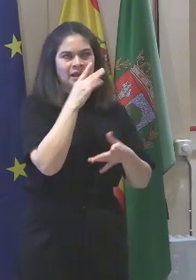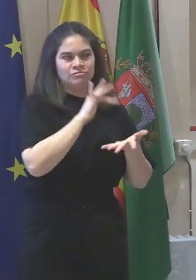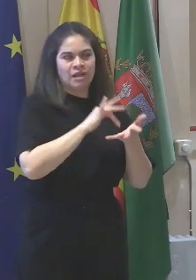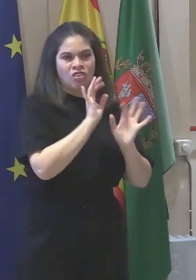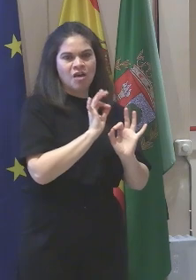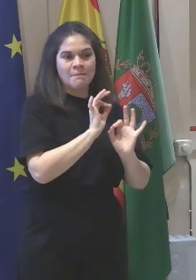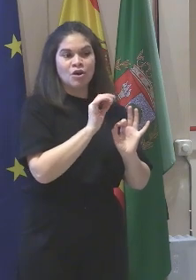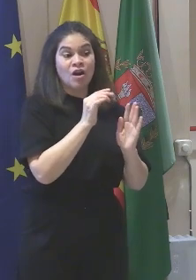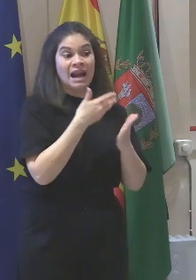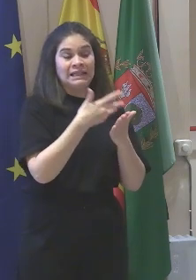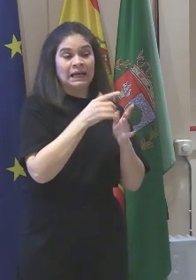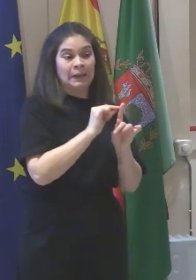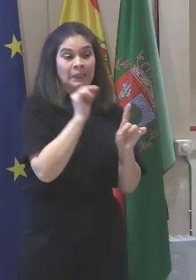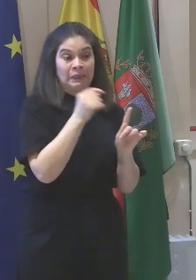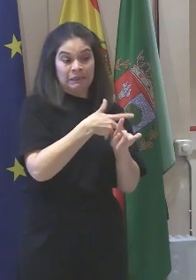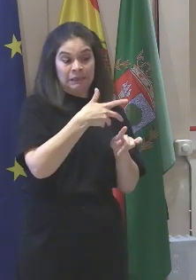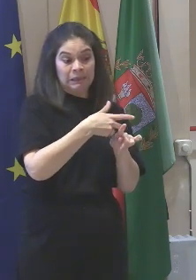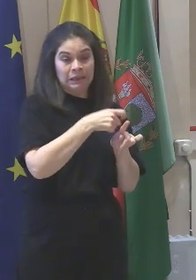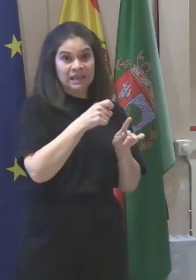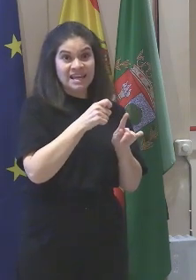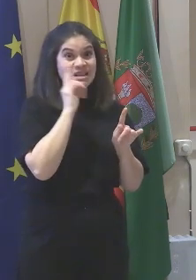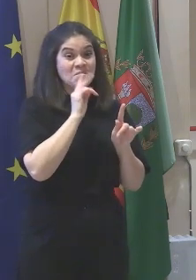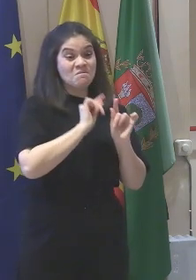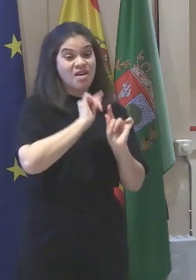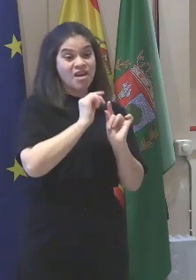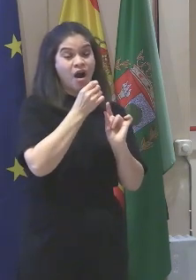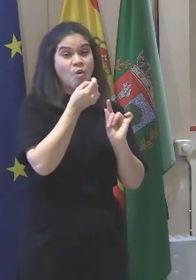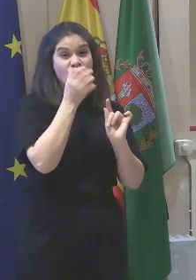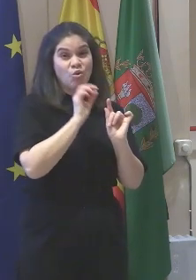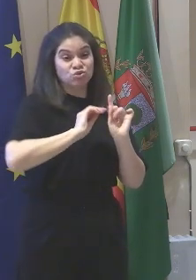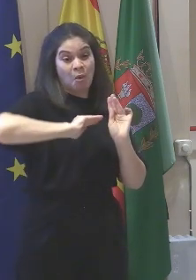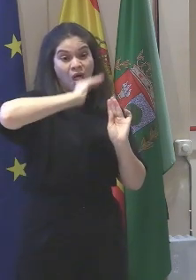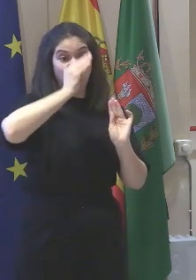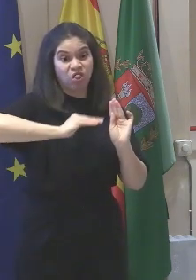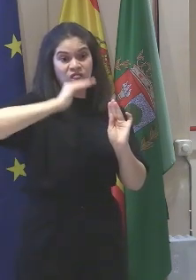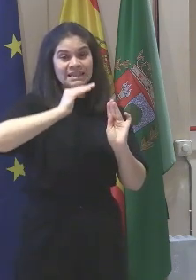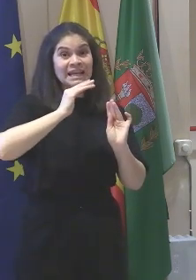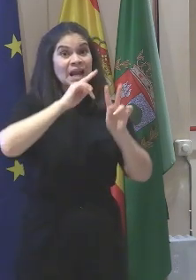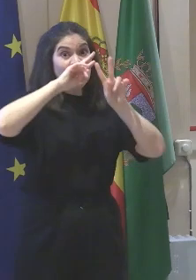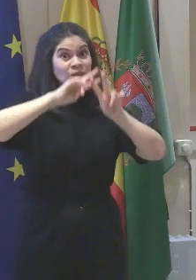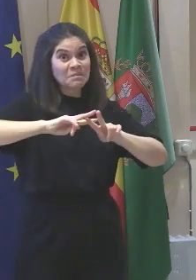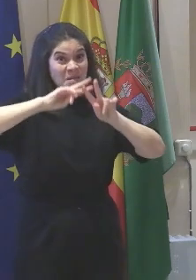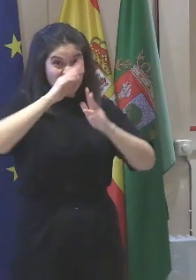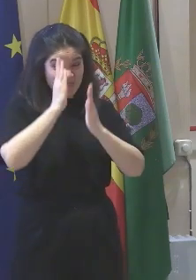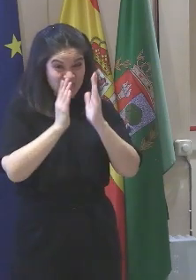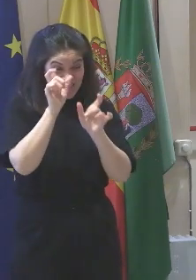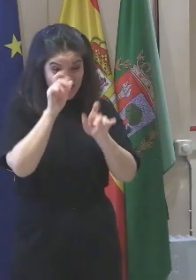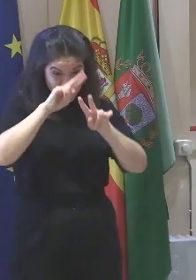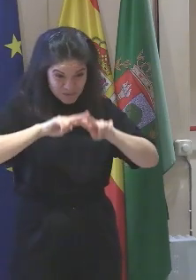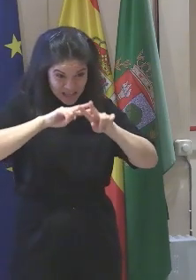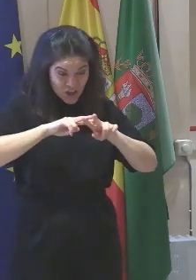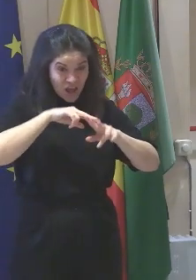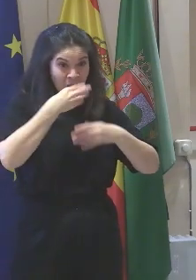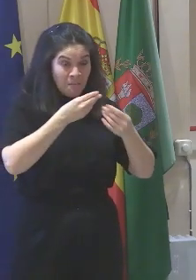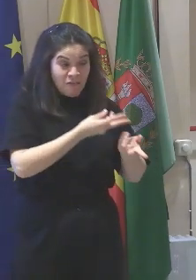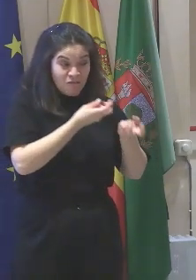sangre y así se medía un poco pues la curva de exposición y podían los investigadores sacar más información para utilizarlo en otras